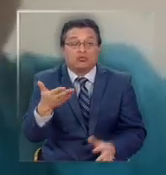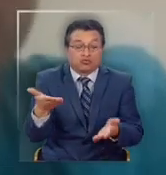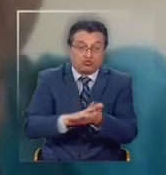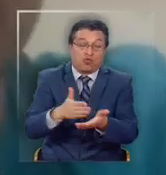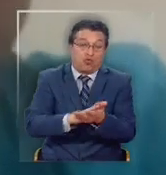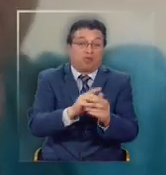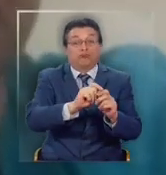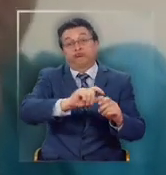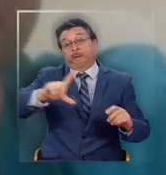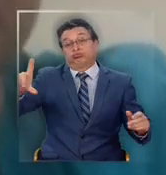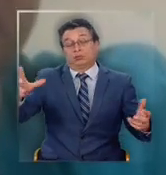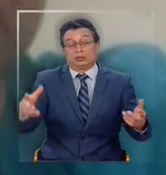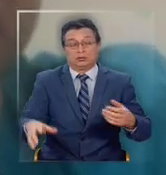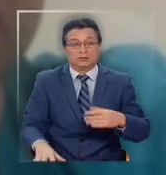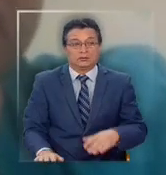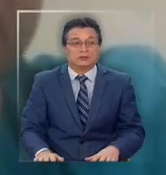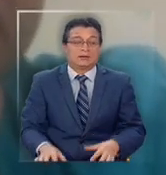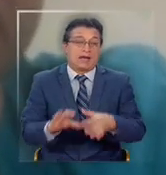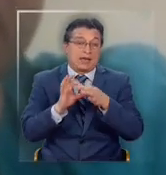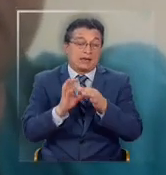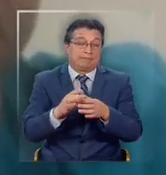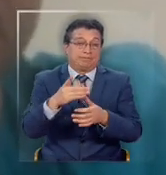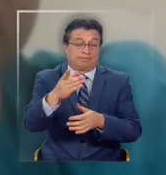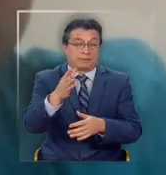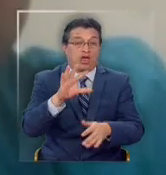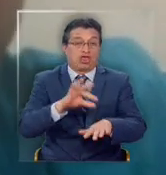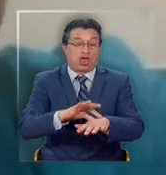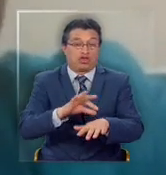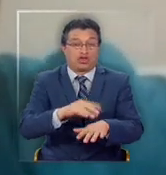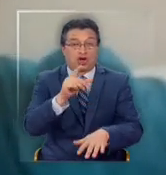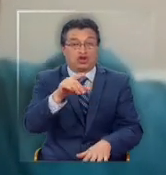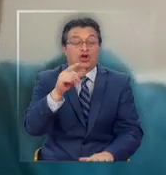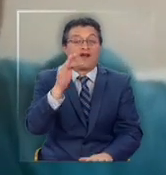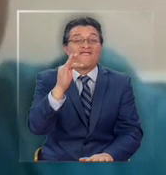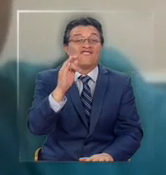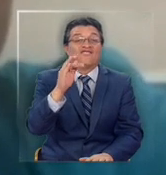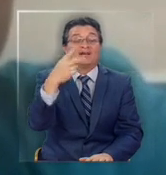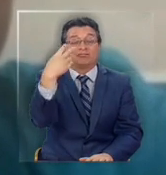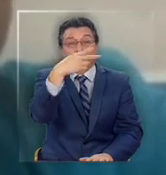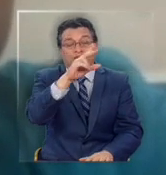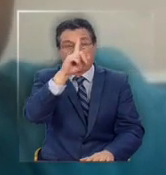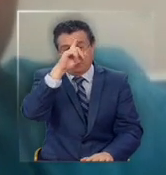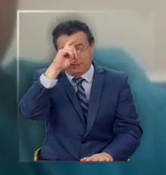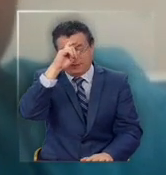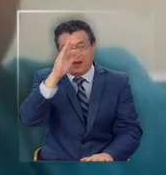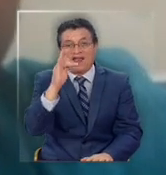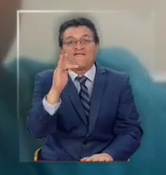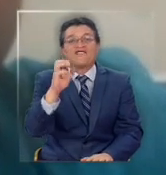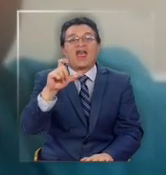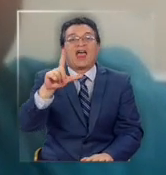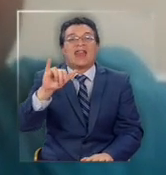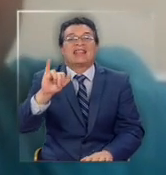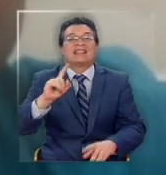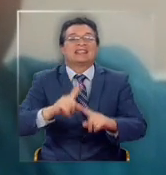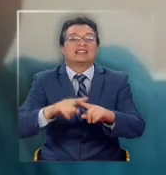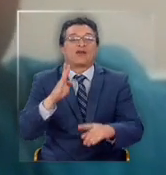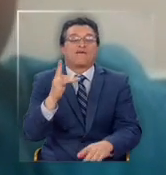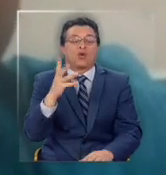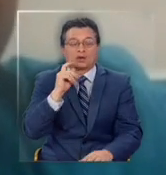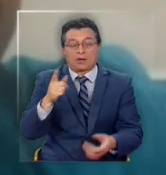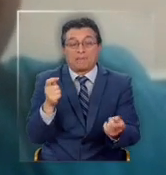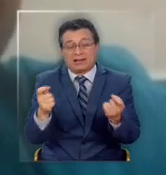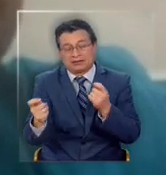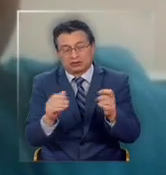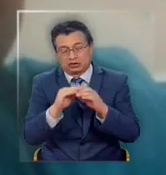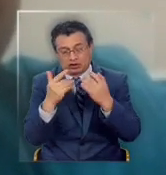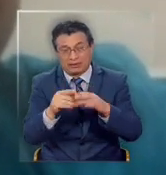aumentando progresivamente. Doctor Gabriel de la Fuente, desde el Félix Bulnes, desde la UCI, le queremos dar las gracias por estos minutos de su tiempo en medio del manejo de esta crisis y, por supuesto, en las horas en